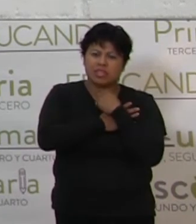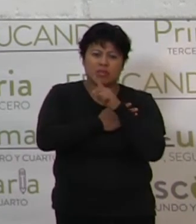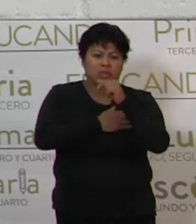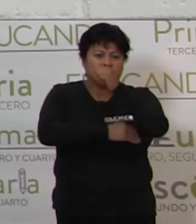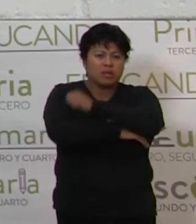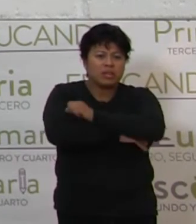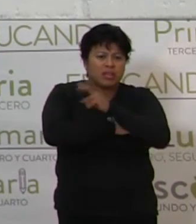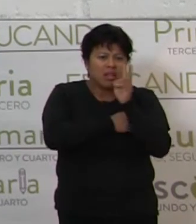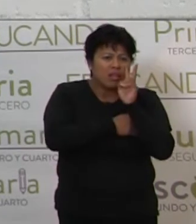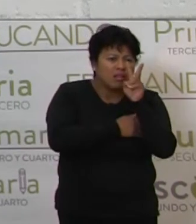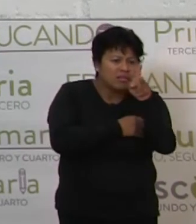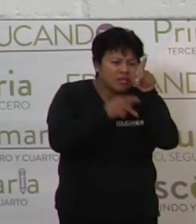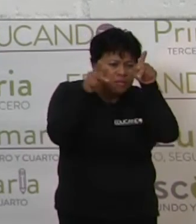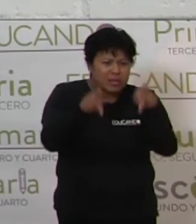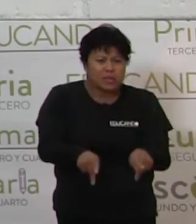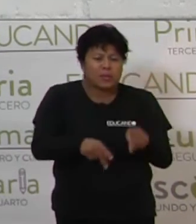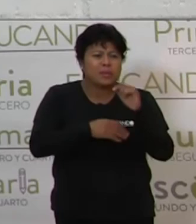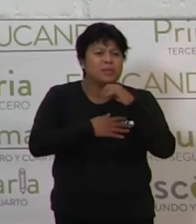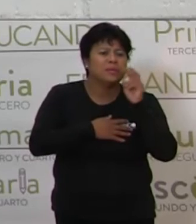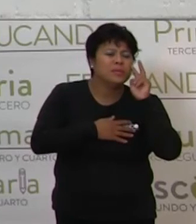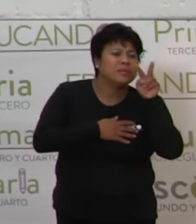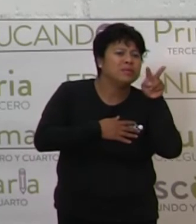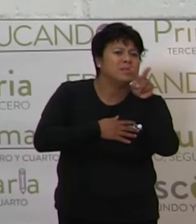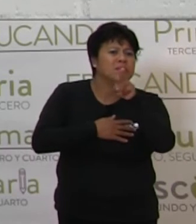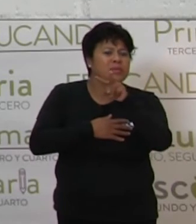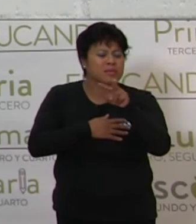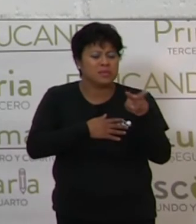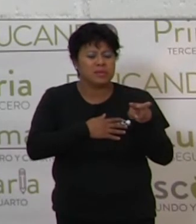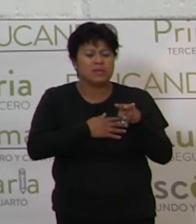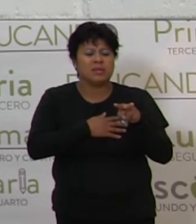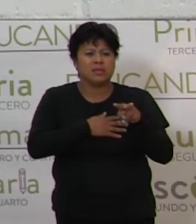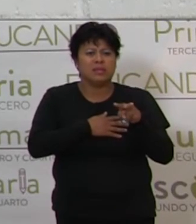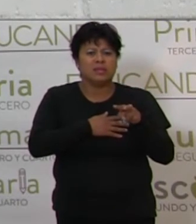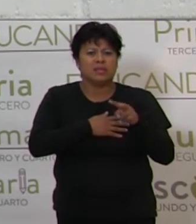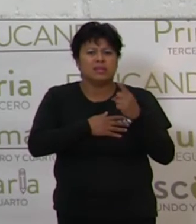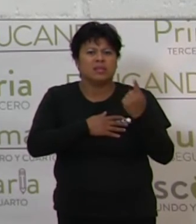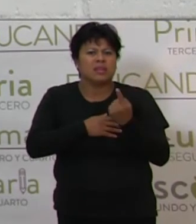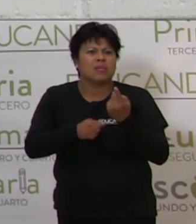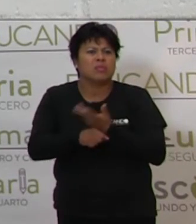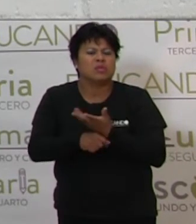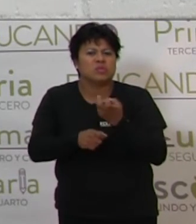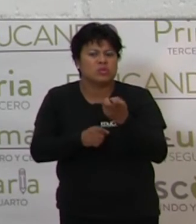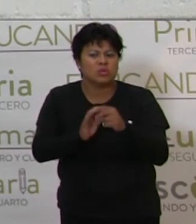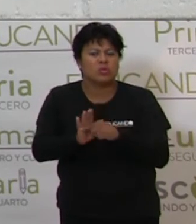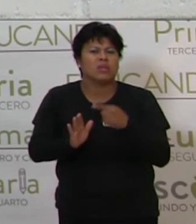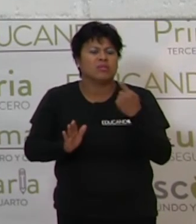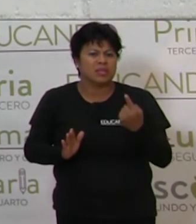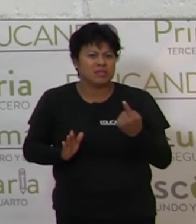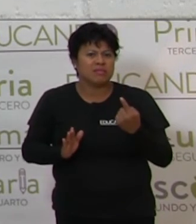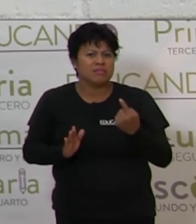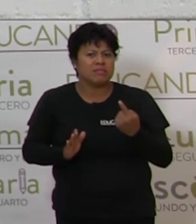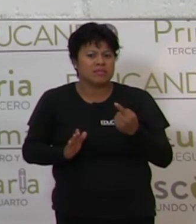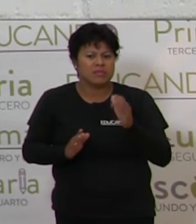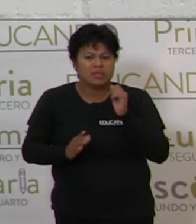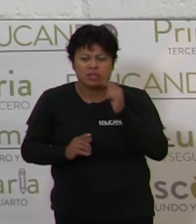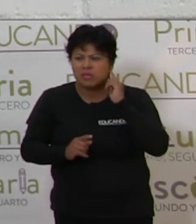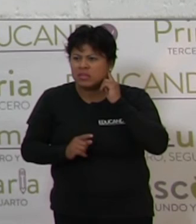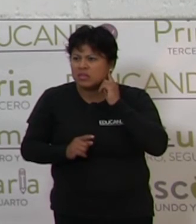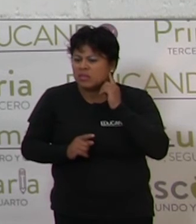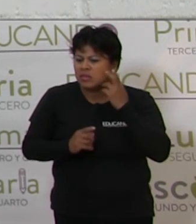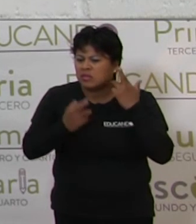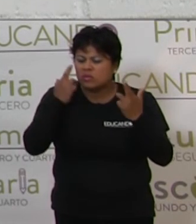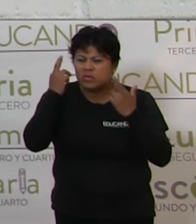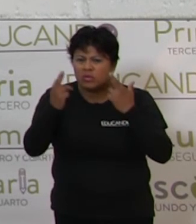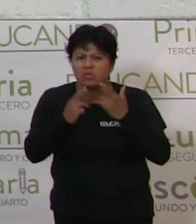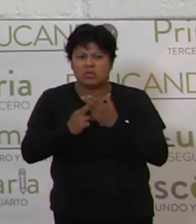Luego fue a la ventana y miró hacia el cementerio. ¿Habéis visto alguna vez uno de esos viejos esculturas